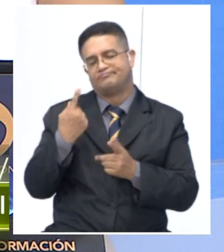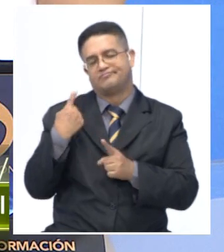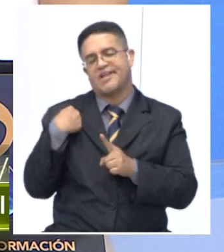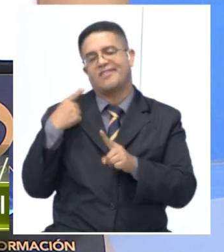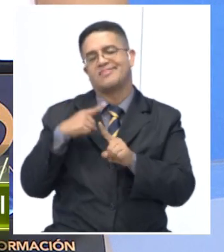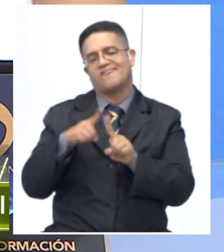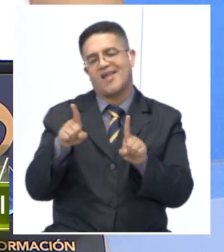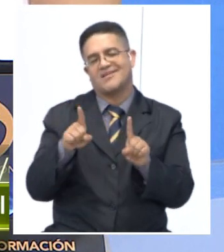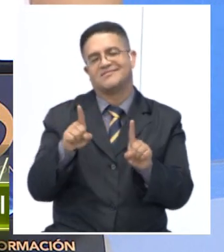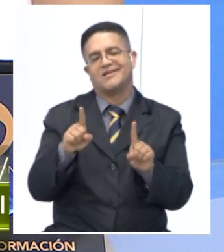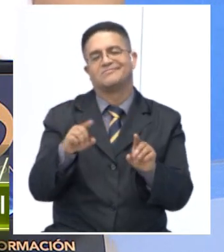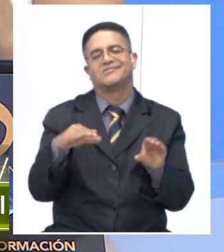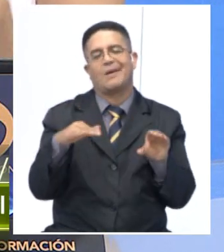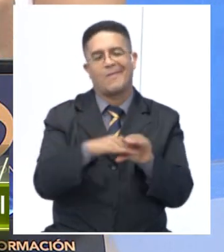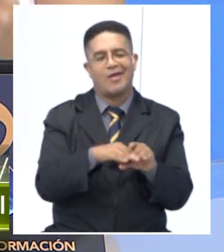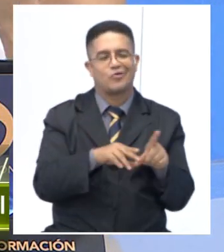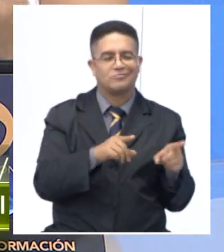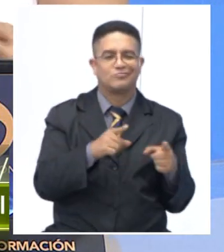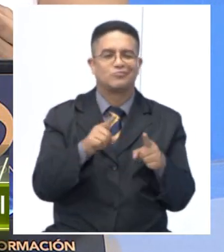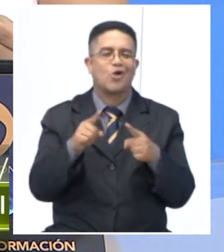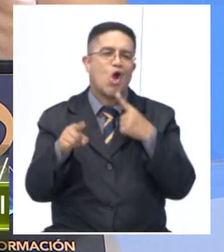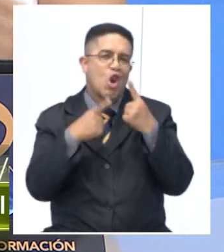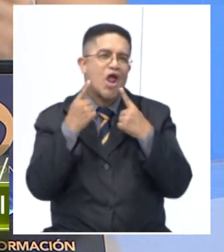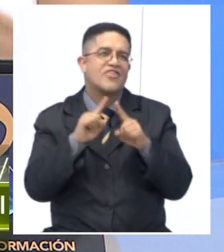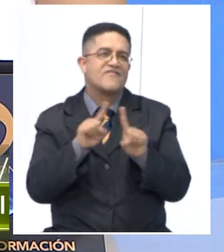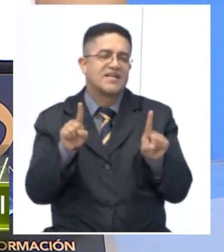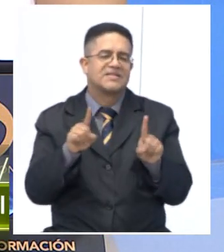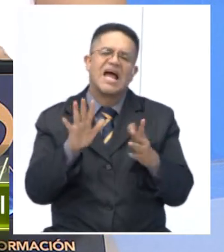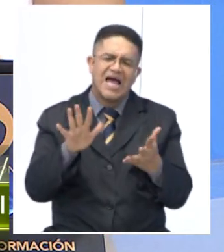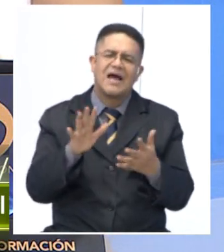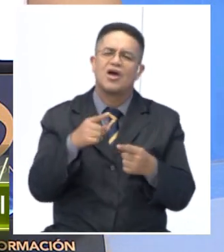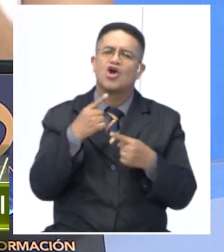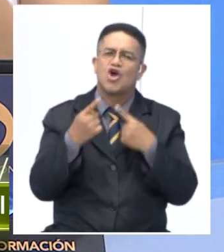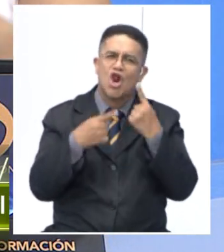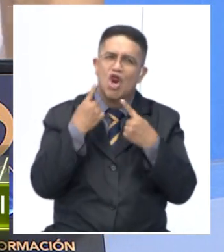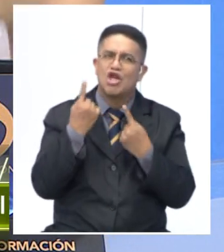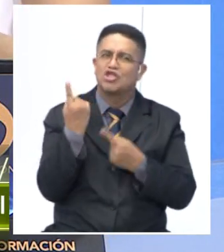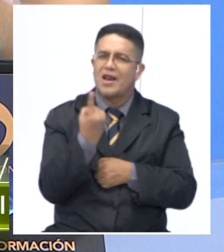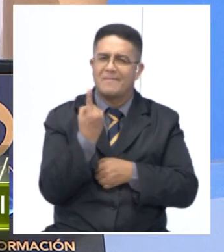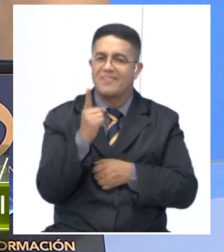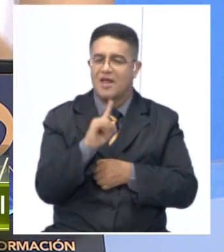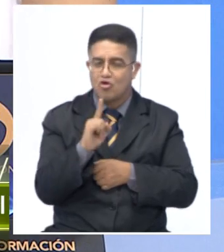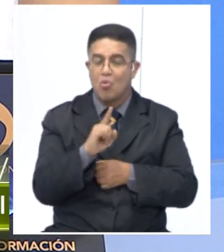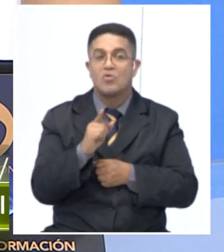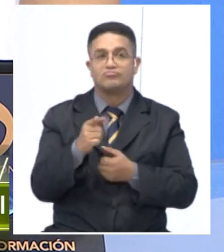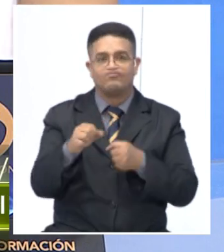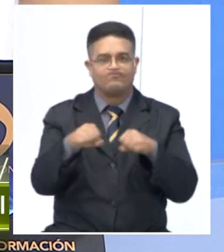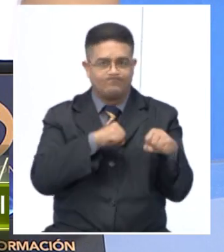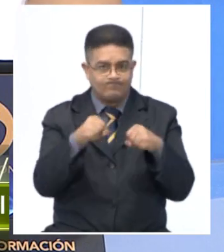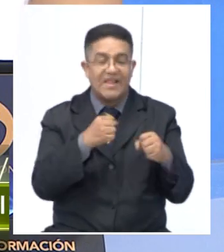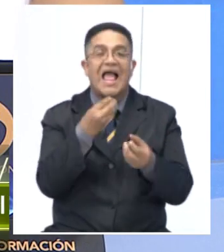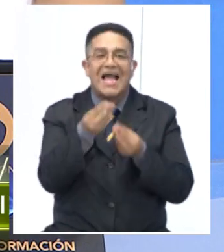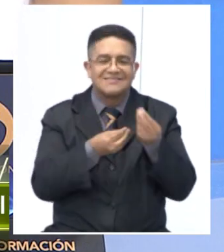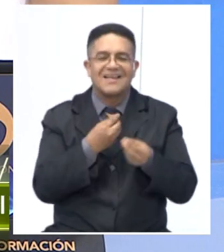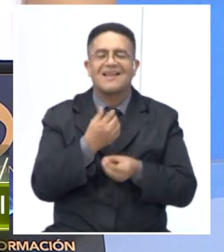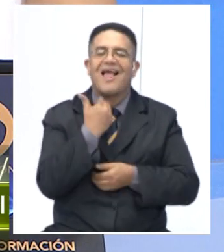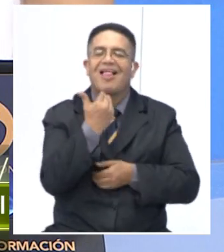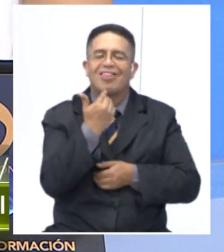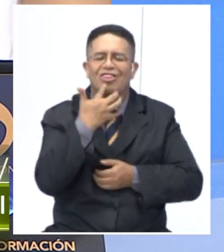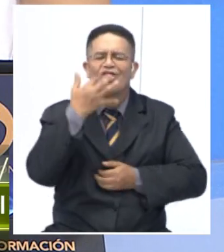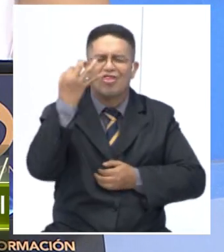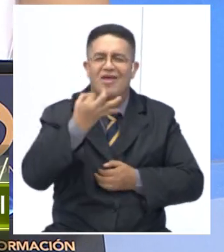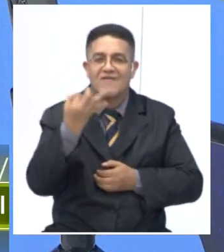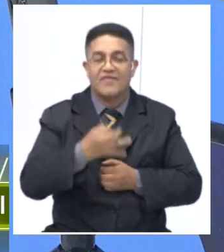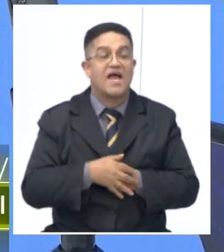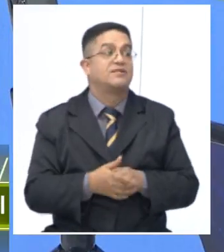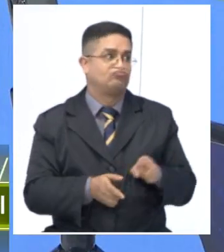los zapatos, un color de uno y otro, pero no solamente es el color, no solamente es el símbolo, sino realmente hacer acciones reales. Eso es lo importante. Eso